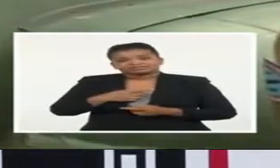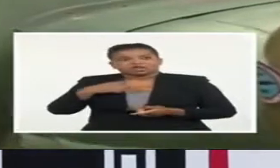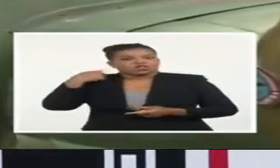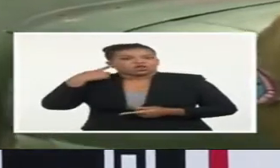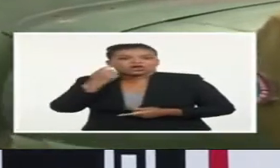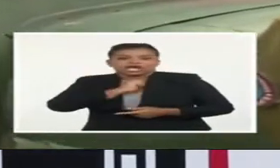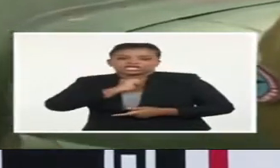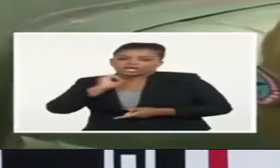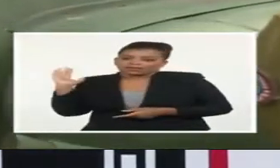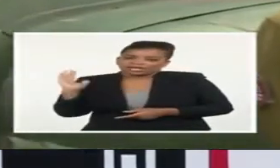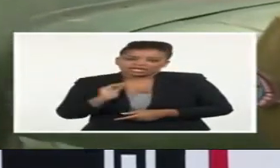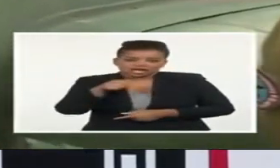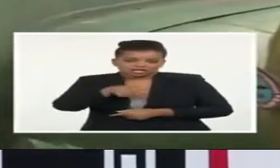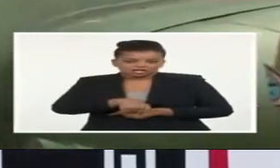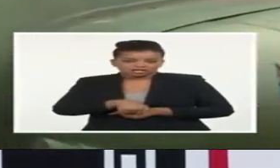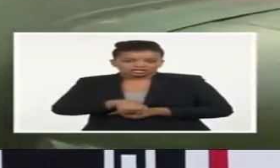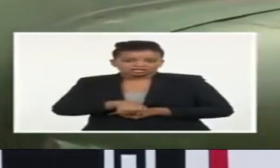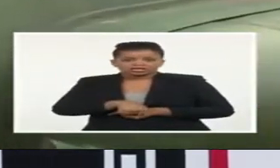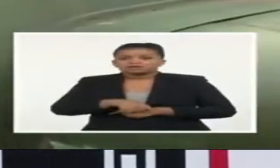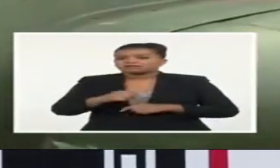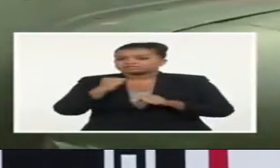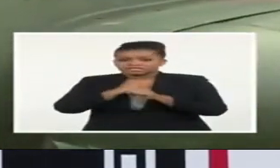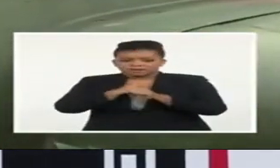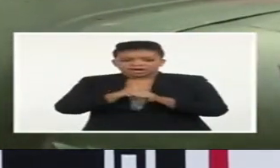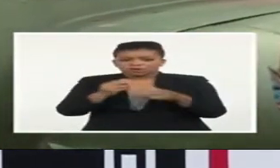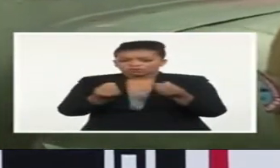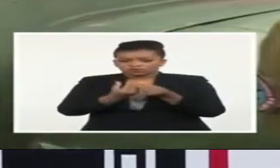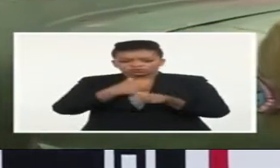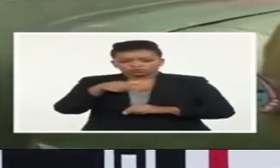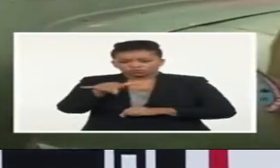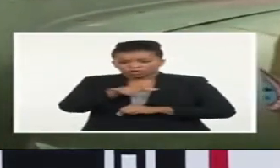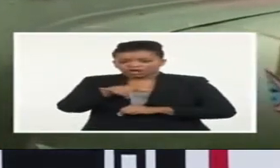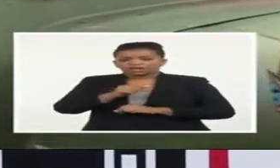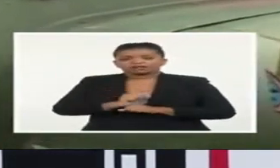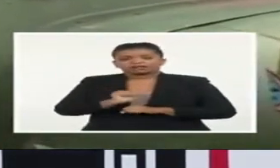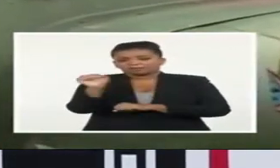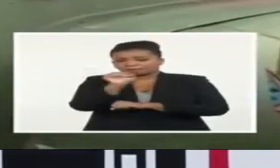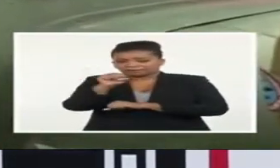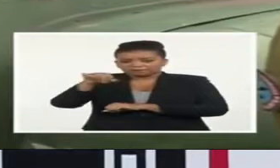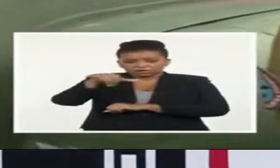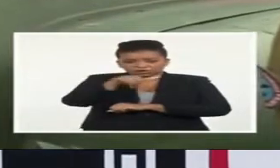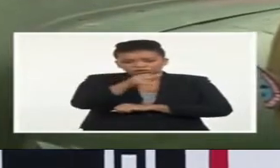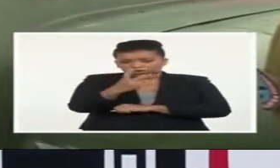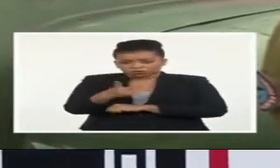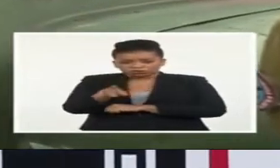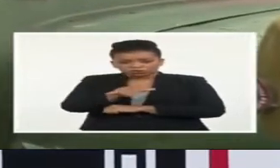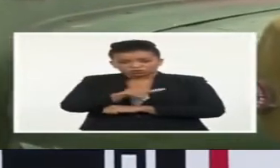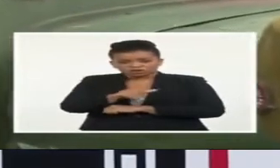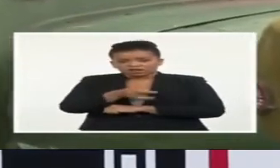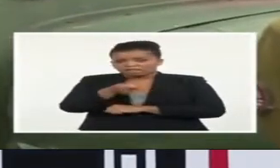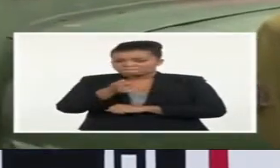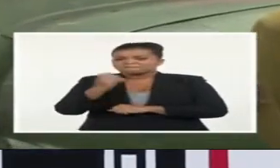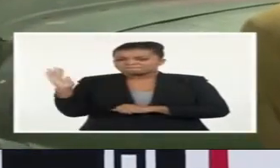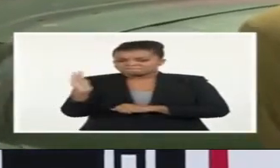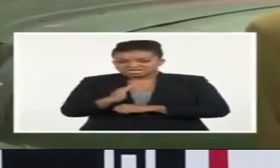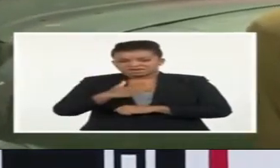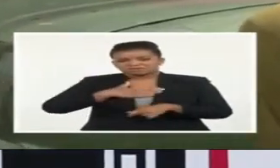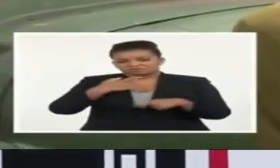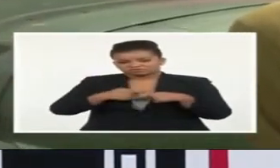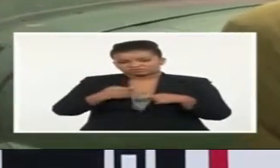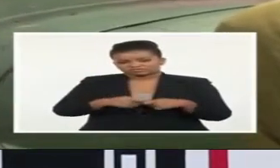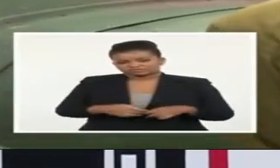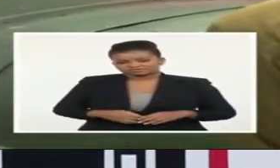establecidas, entonces eso no puede operar. Así de simple. Porque si tú vas a